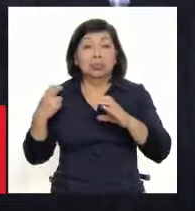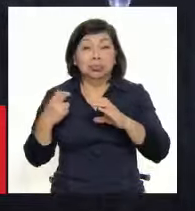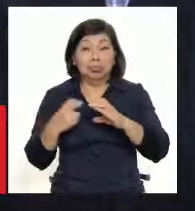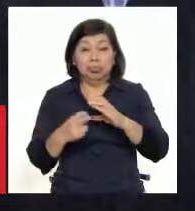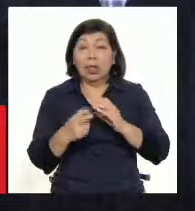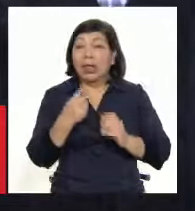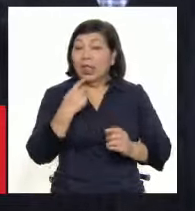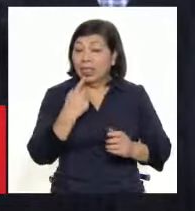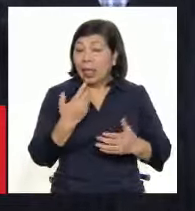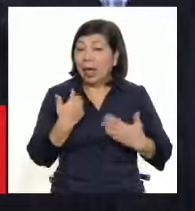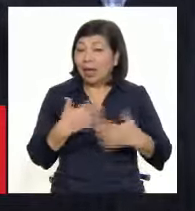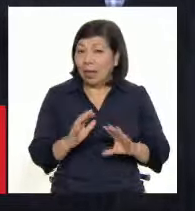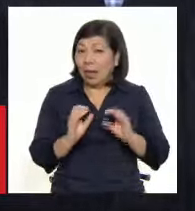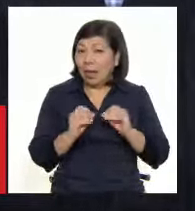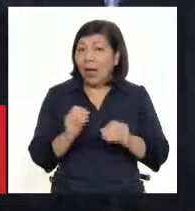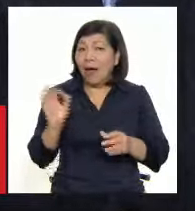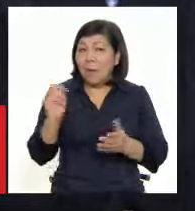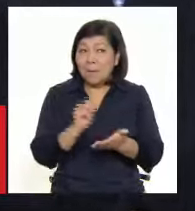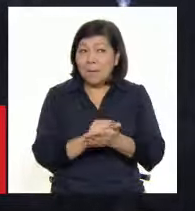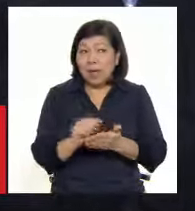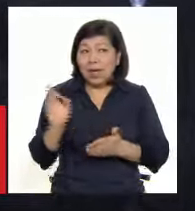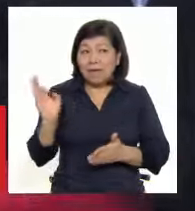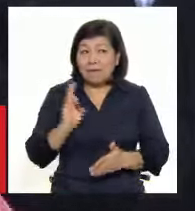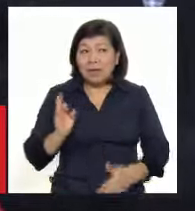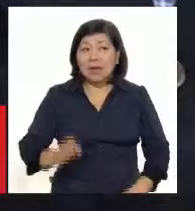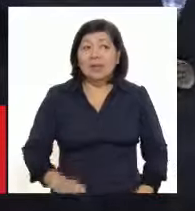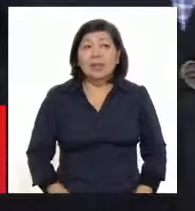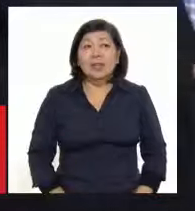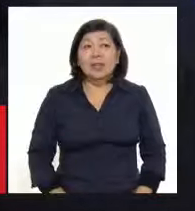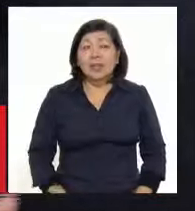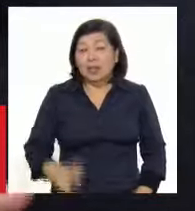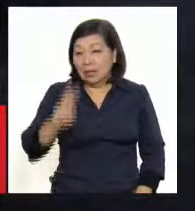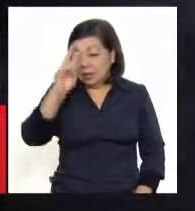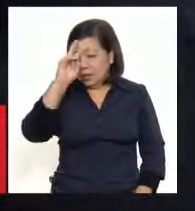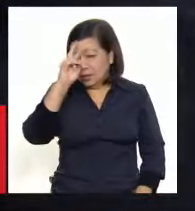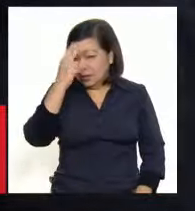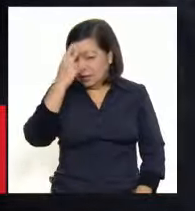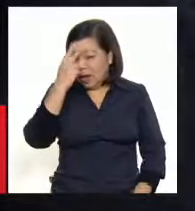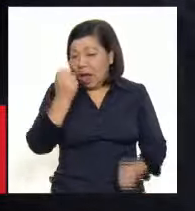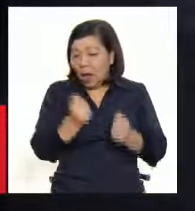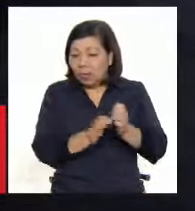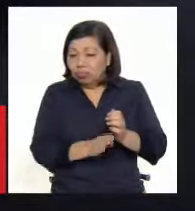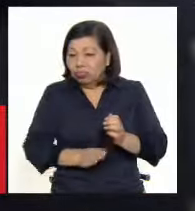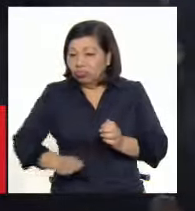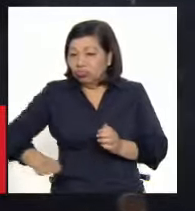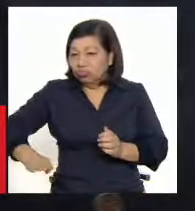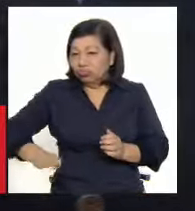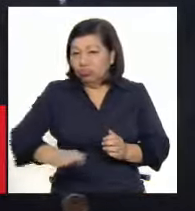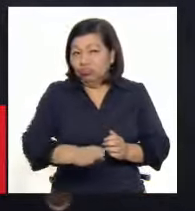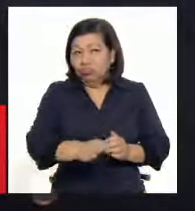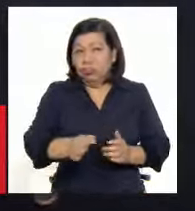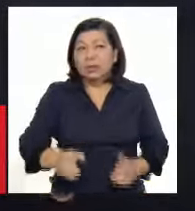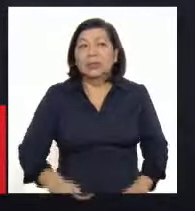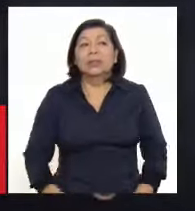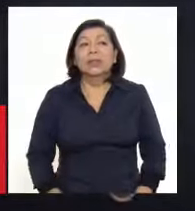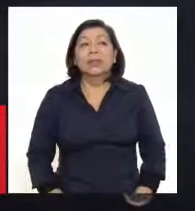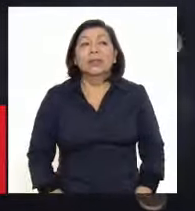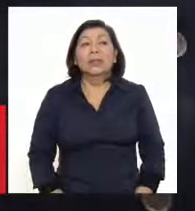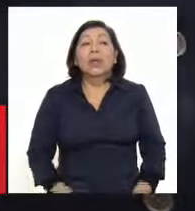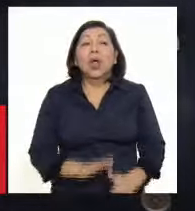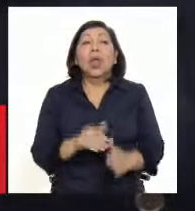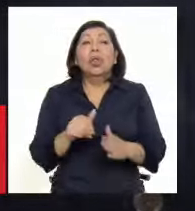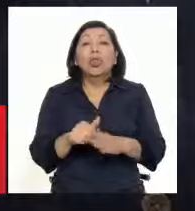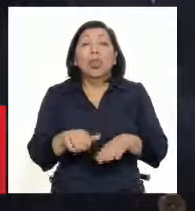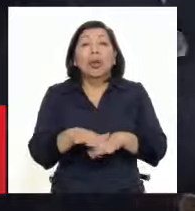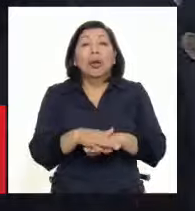2, indican que este plan se ha dado desde febrero, estas coordinaciones. No hay que confundir el plan de desvíos, por donde van a desviarse los vehículos, con todo